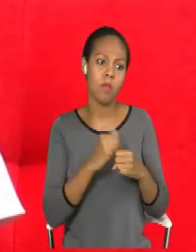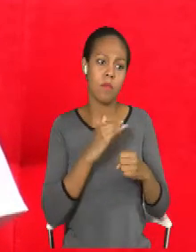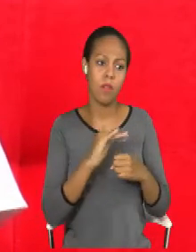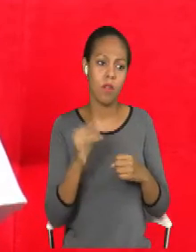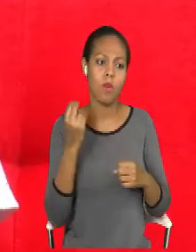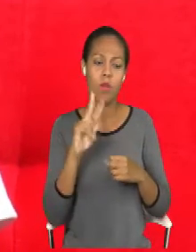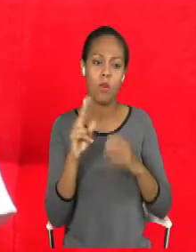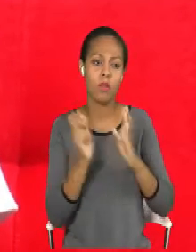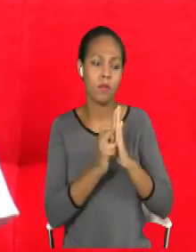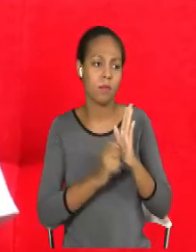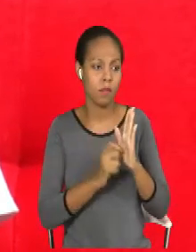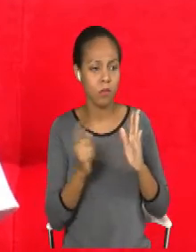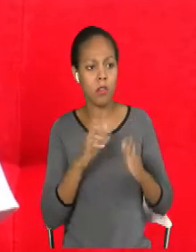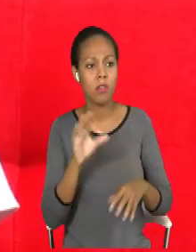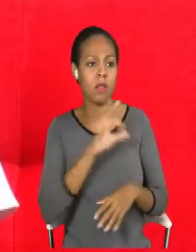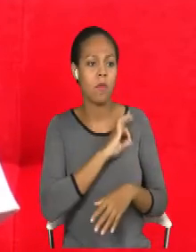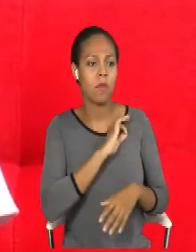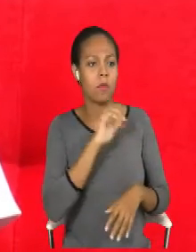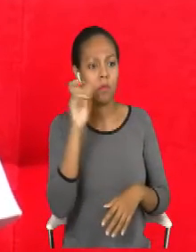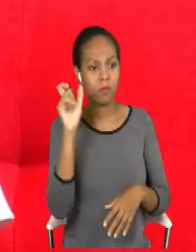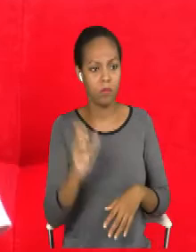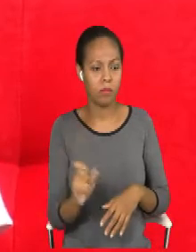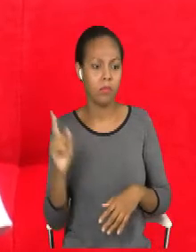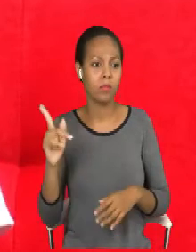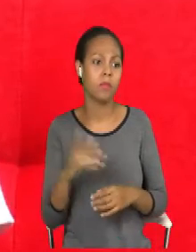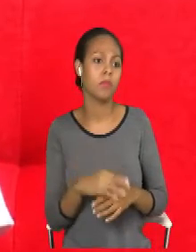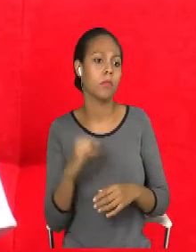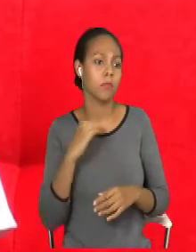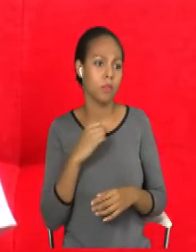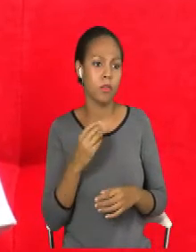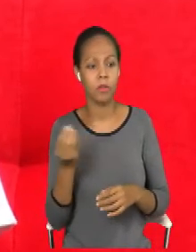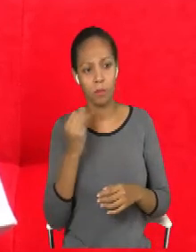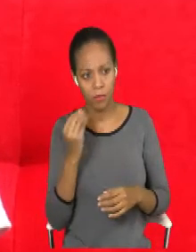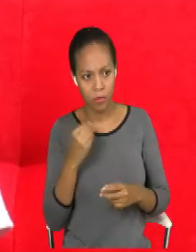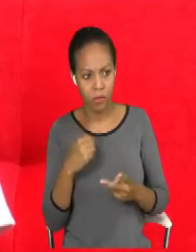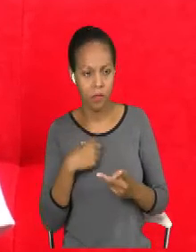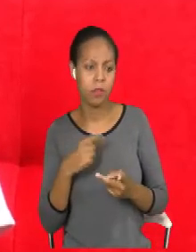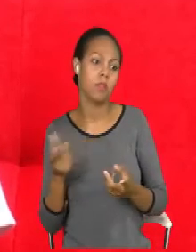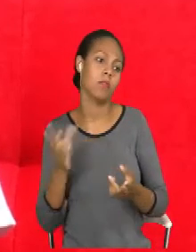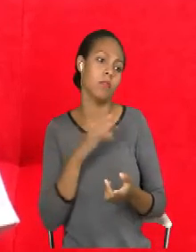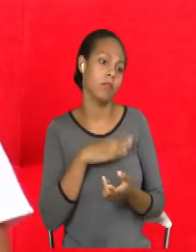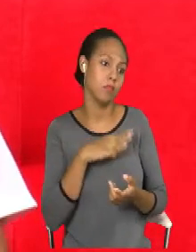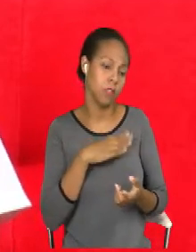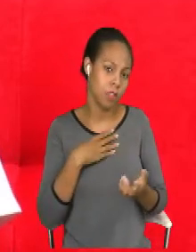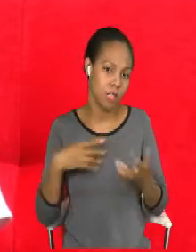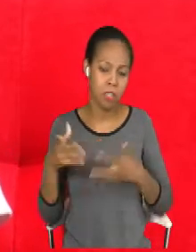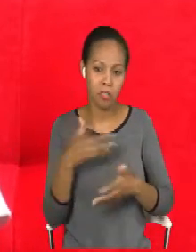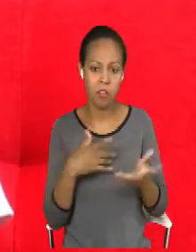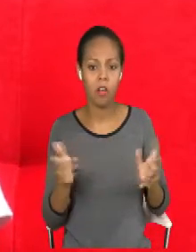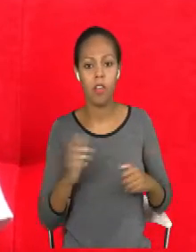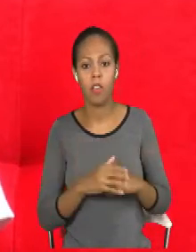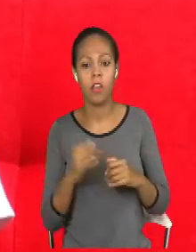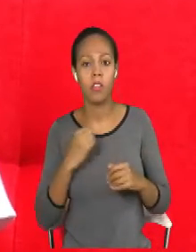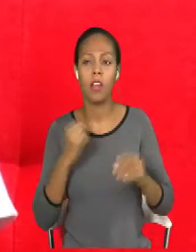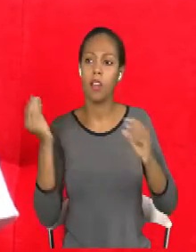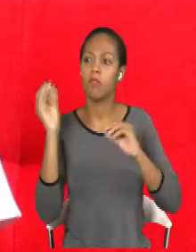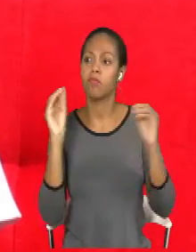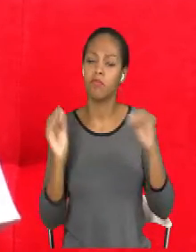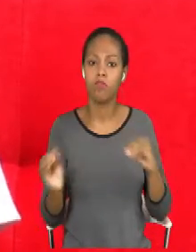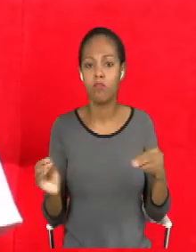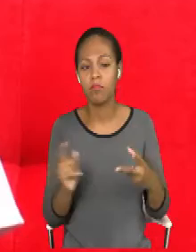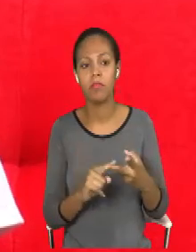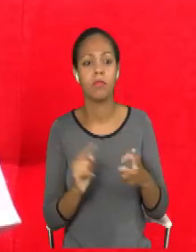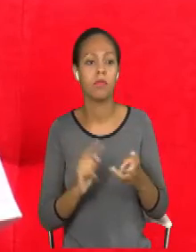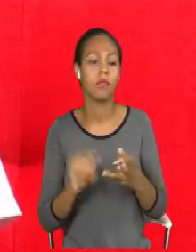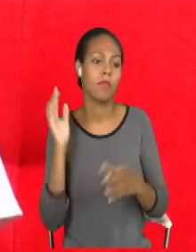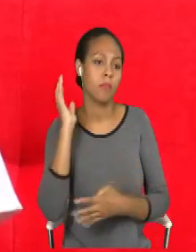los hacemos todos los sábados. En Alfa tenemos comida, tenemos diversión, tenemos una super decoración, tenemos una